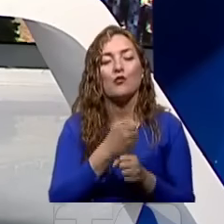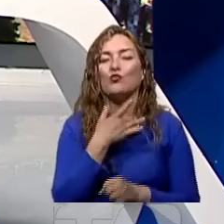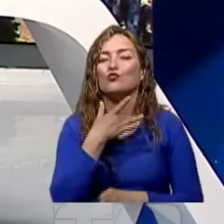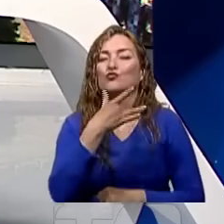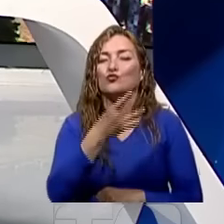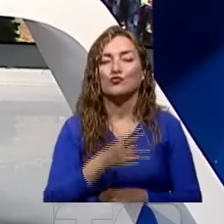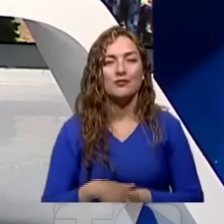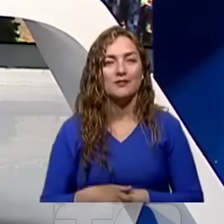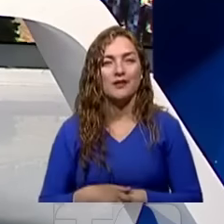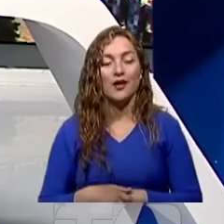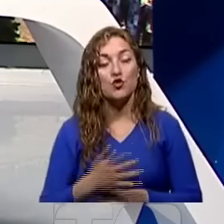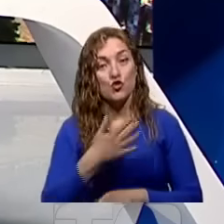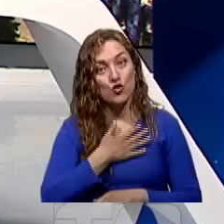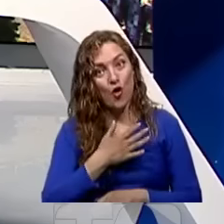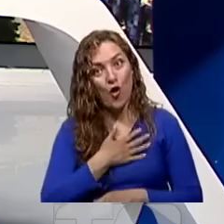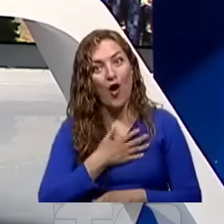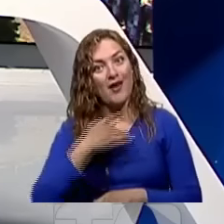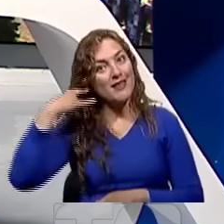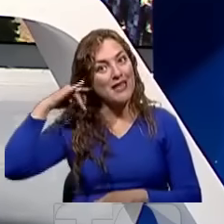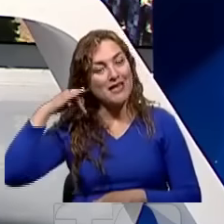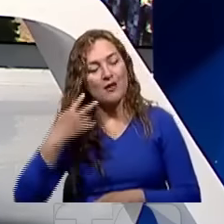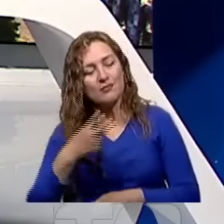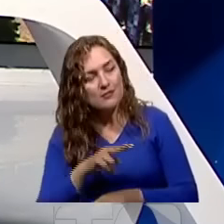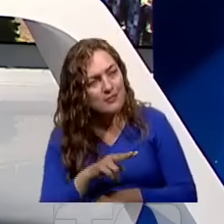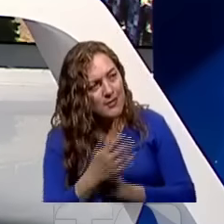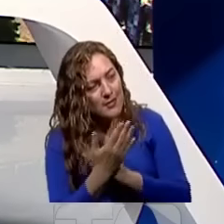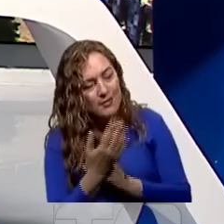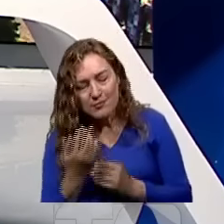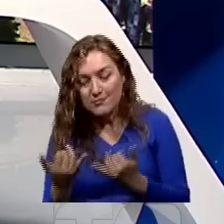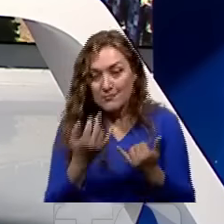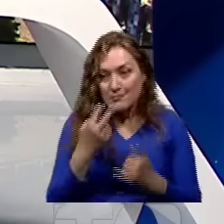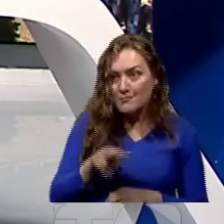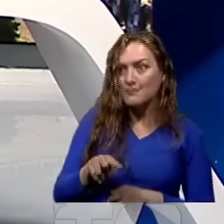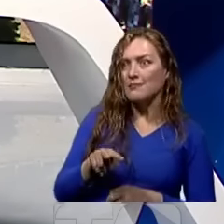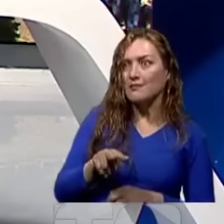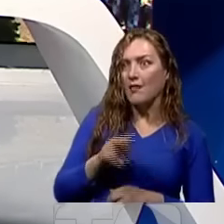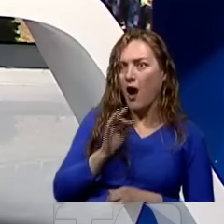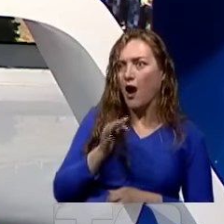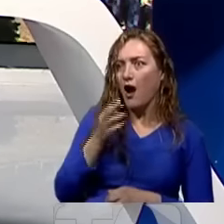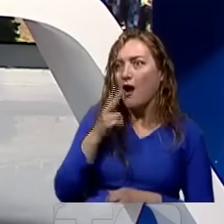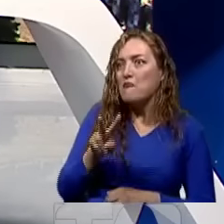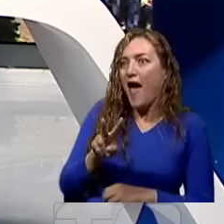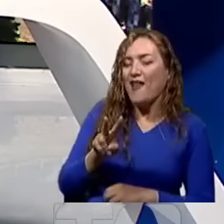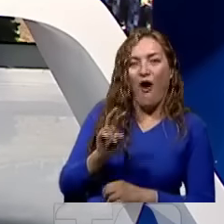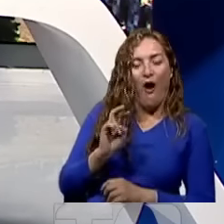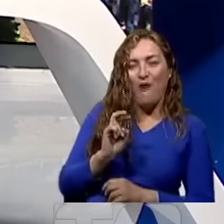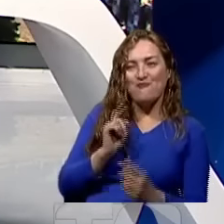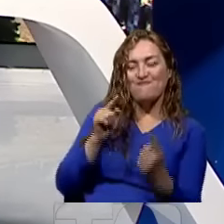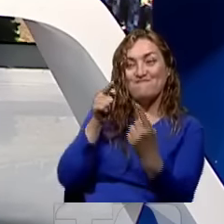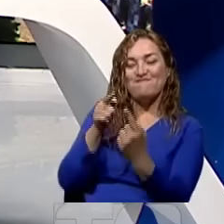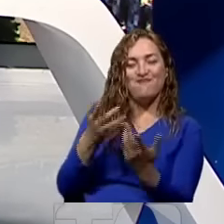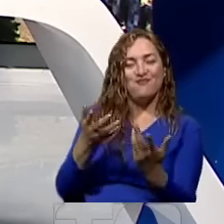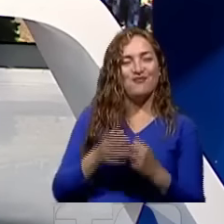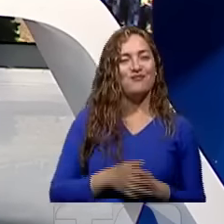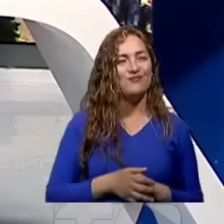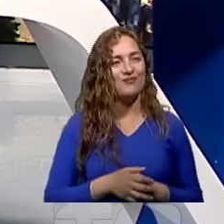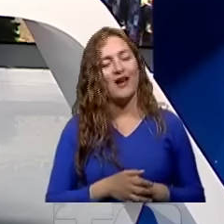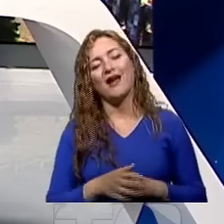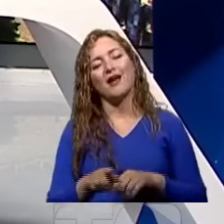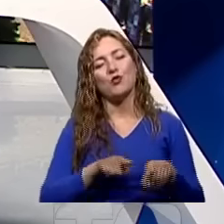uno veía desde chiquito, las narraciones, y a poder ver en vivo, bueno, felicidades. Qué pasión, sin duda alguna. Aparte de, por ejemplo, el Roland Garros, de